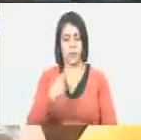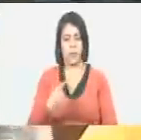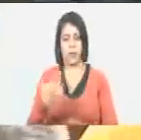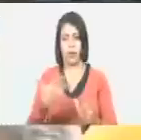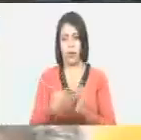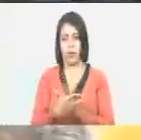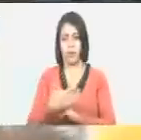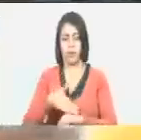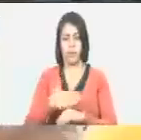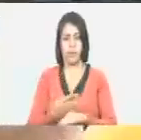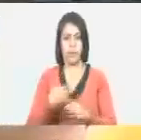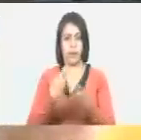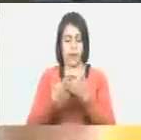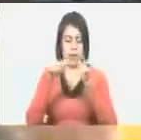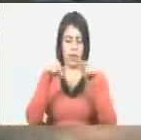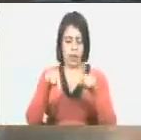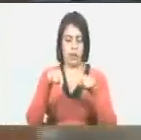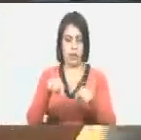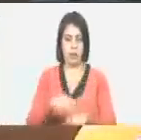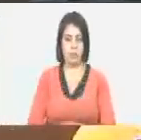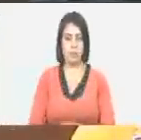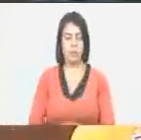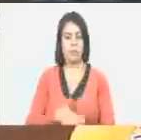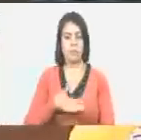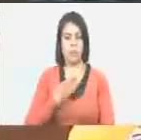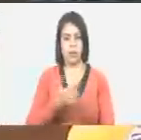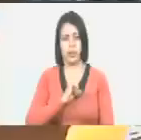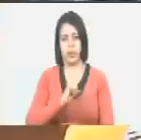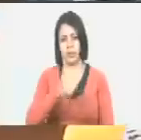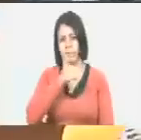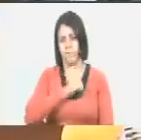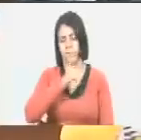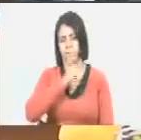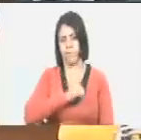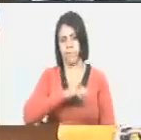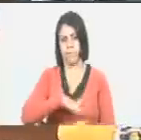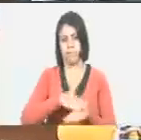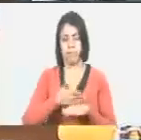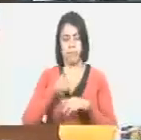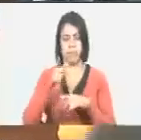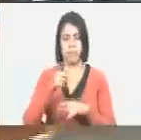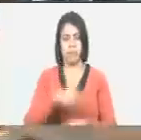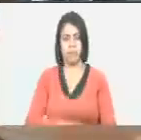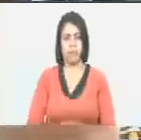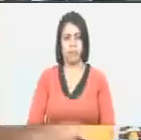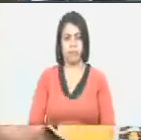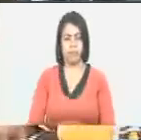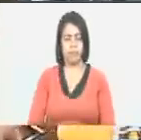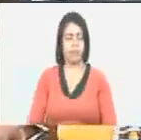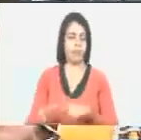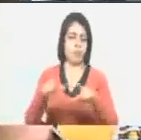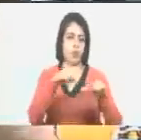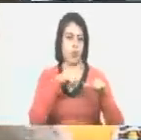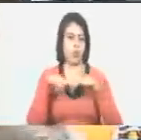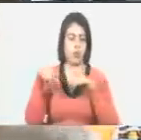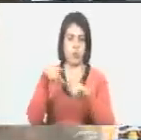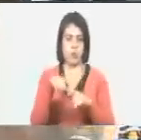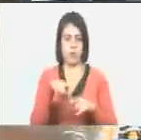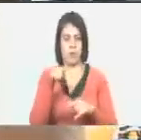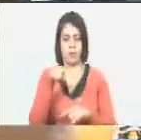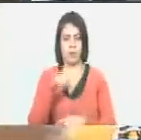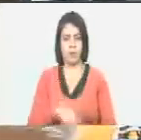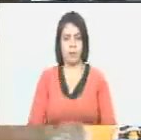eso hasta allí, hasta pudiera ser tolerado como un escenario un